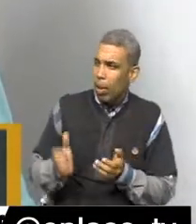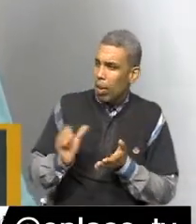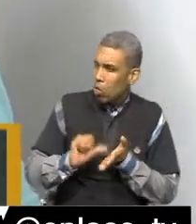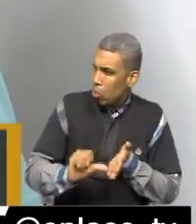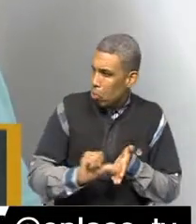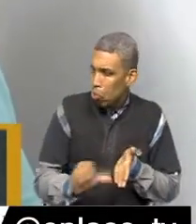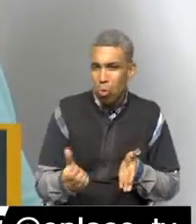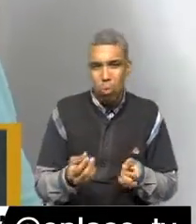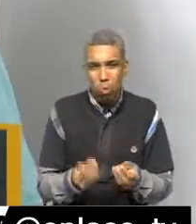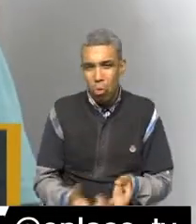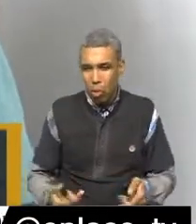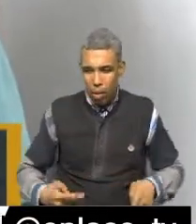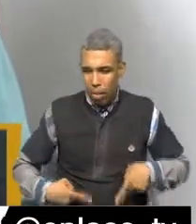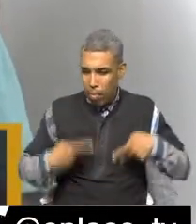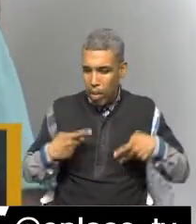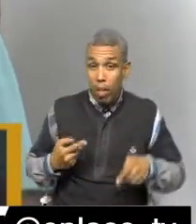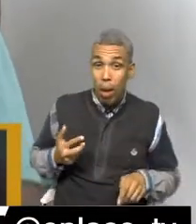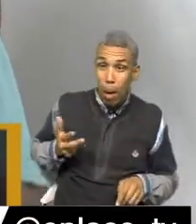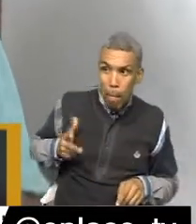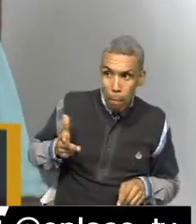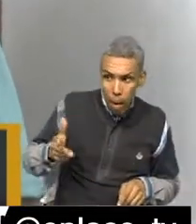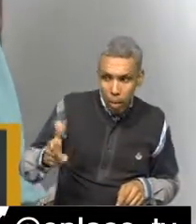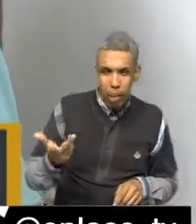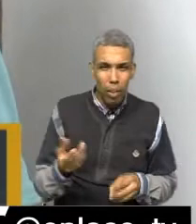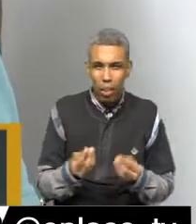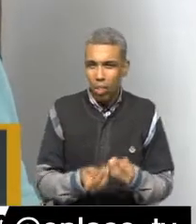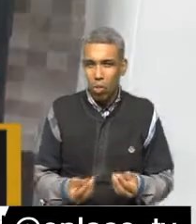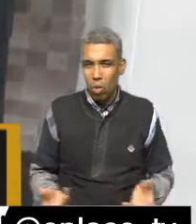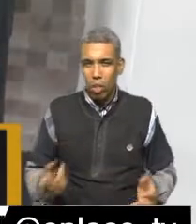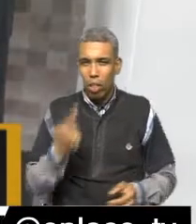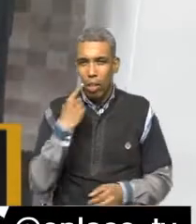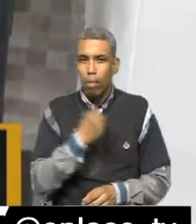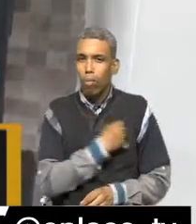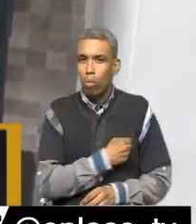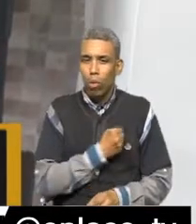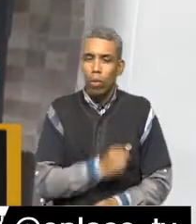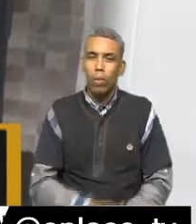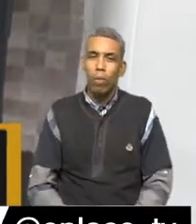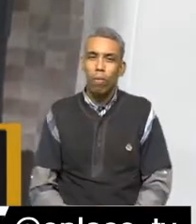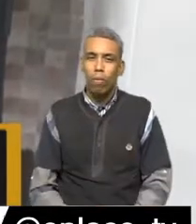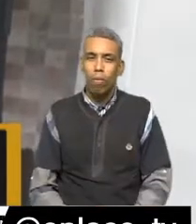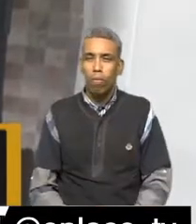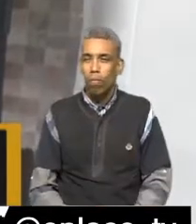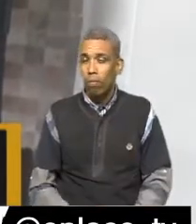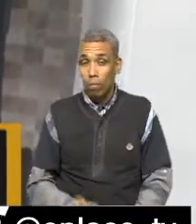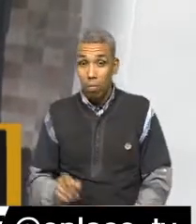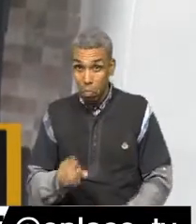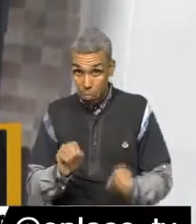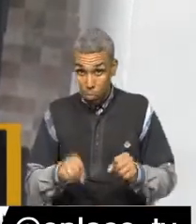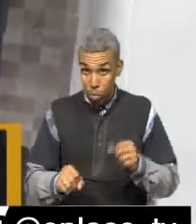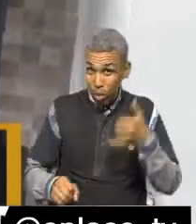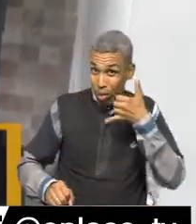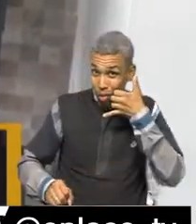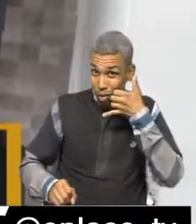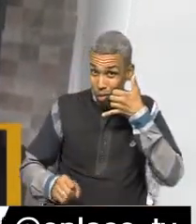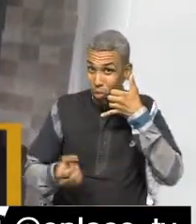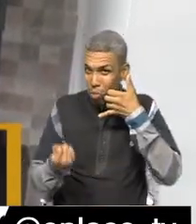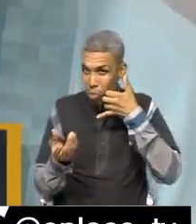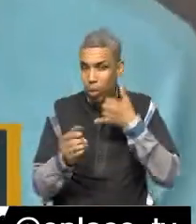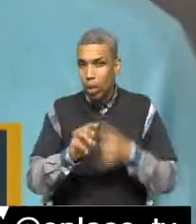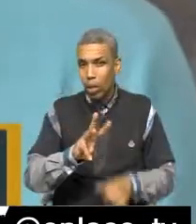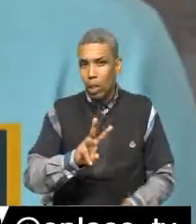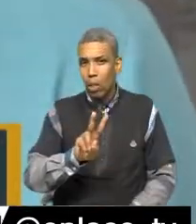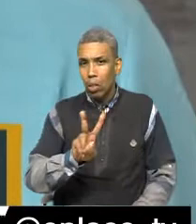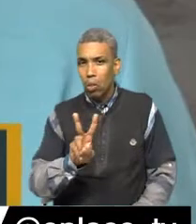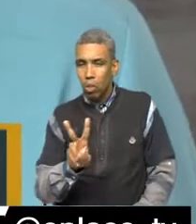para todo. Perdóname que no me pueda expresar bien. Al necesitado adulto mayor se le puede contactar a los números de celulares